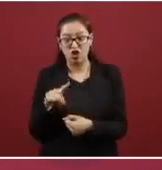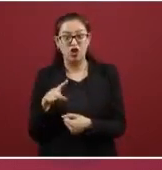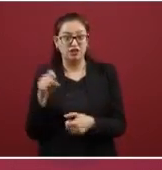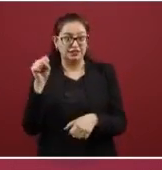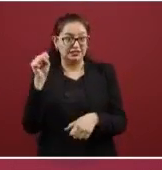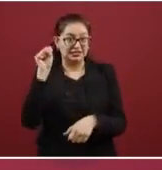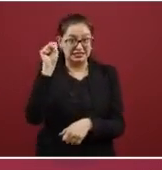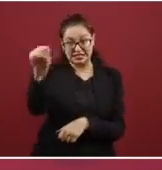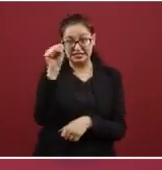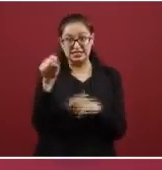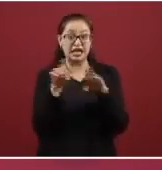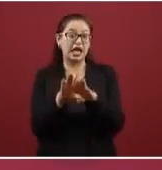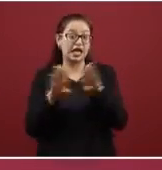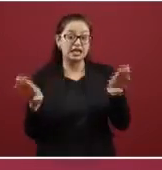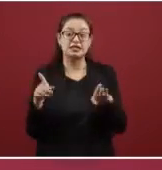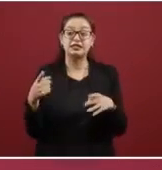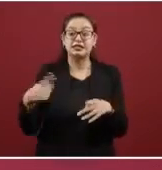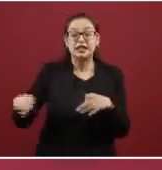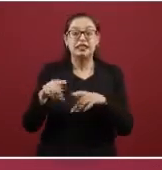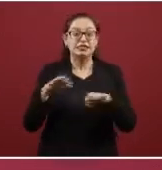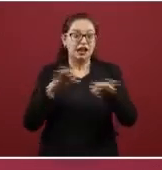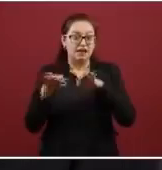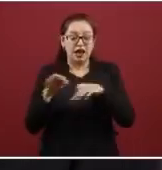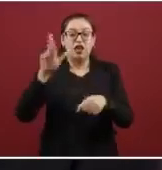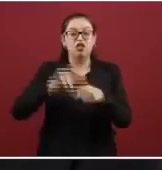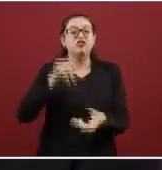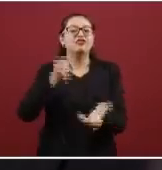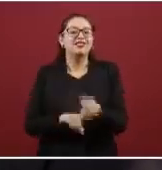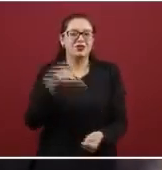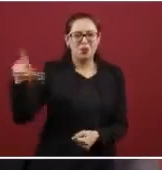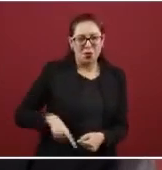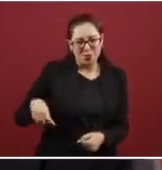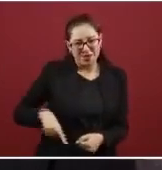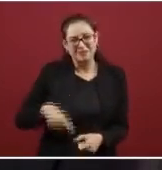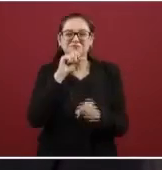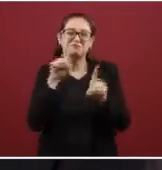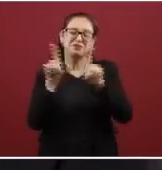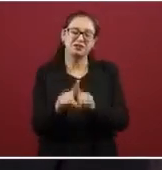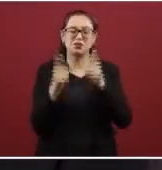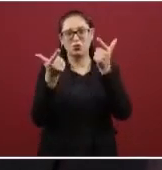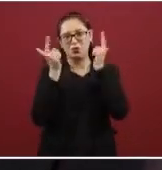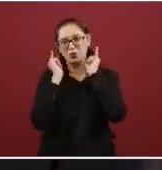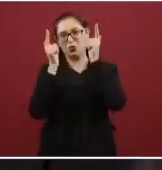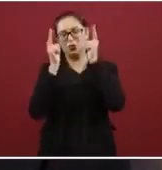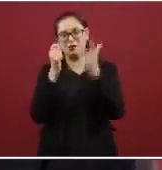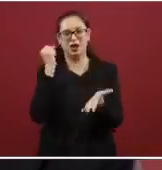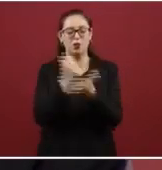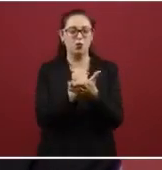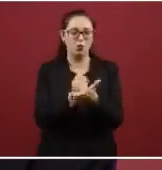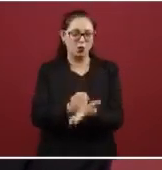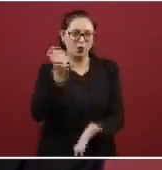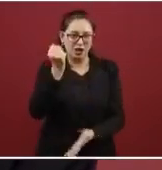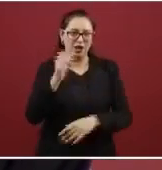aplique a los trabajadores al servicio del Estado. Ojalá y se apruebe, porque